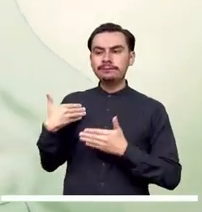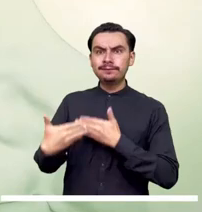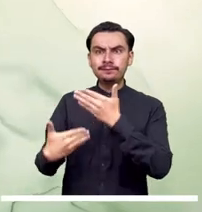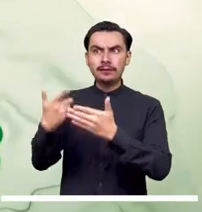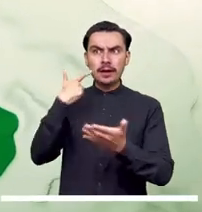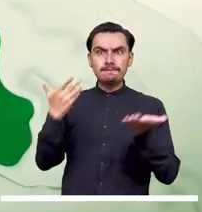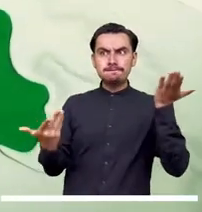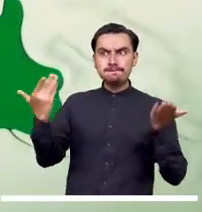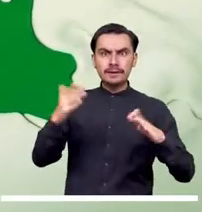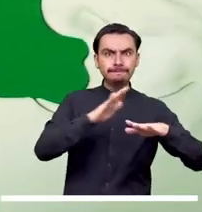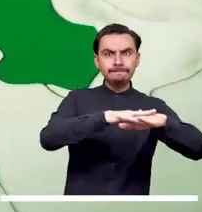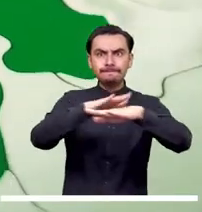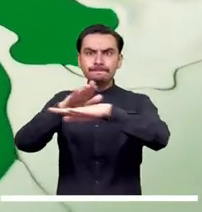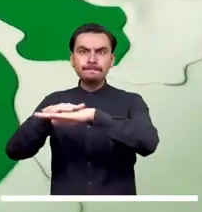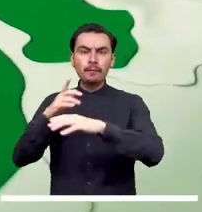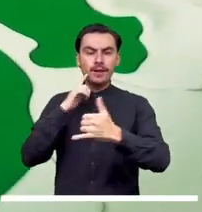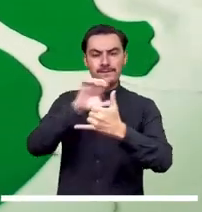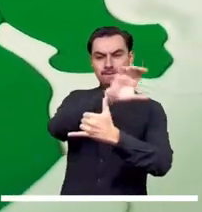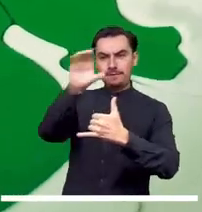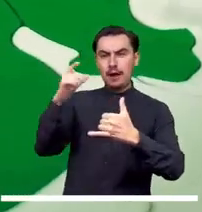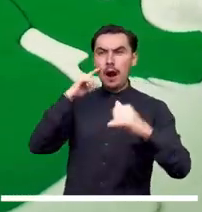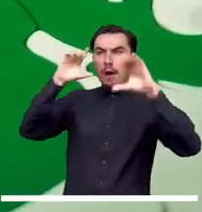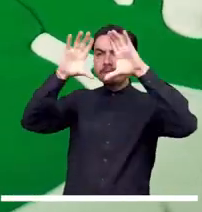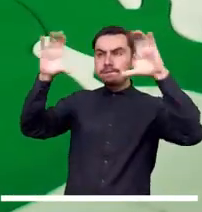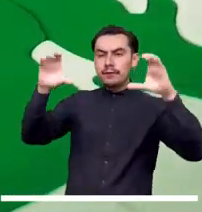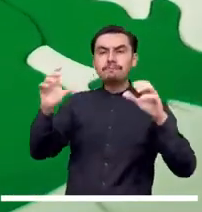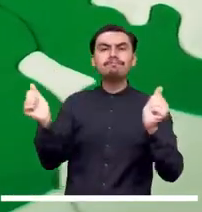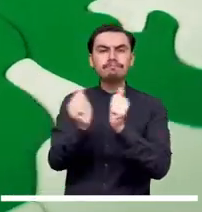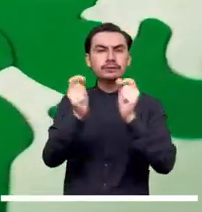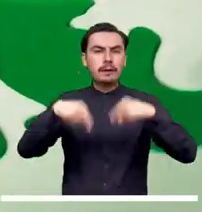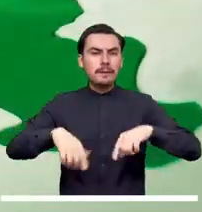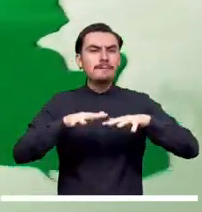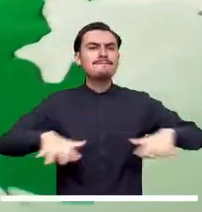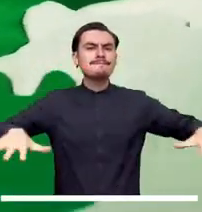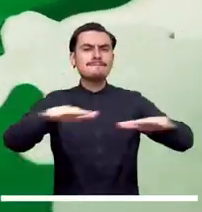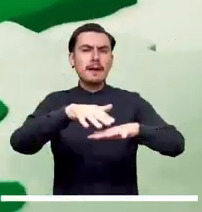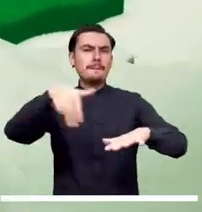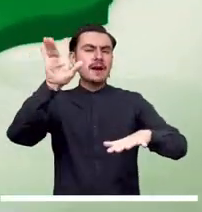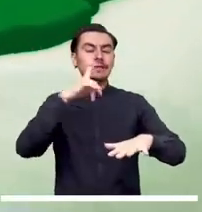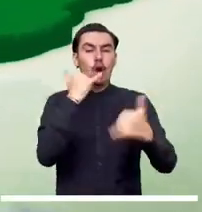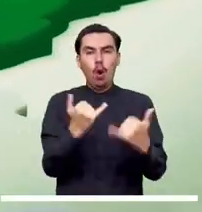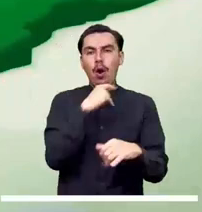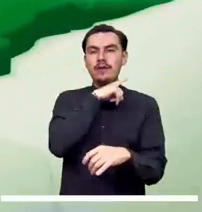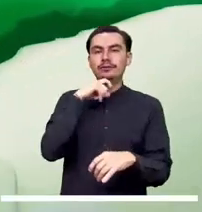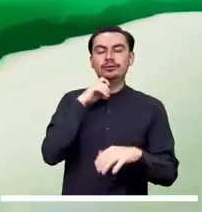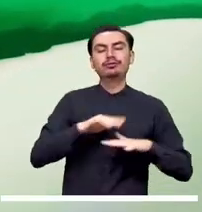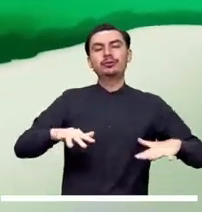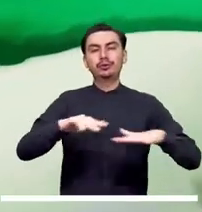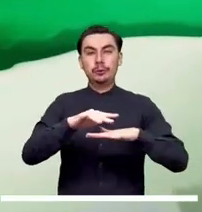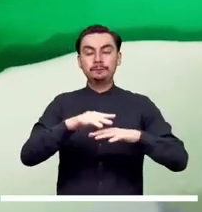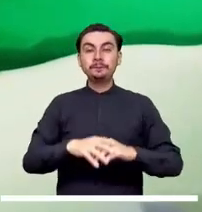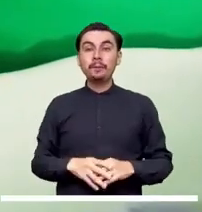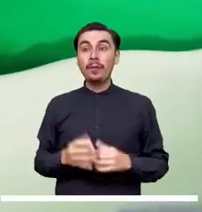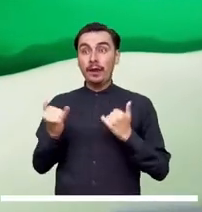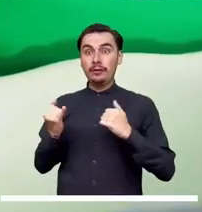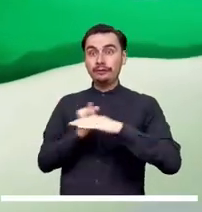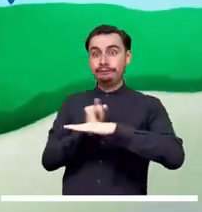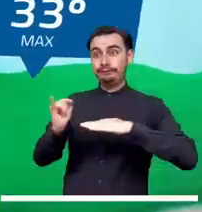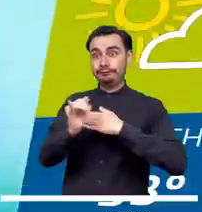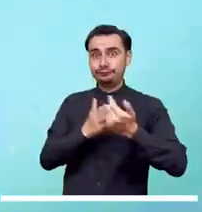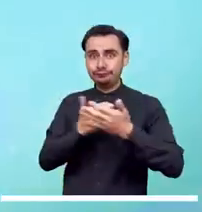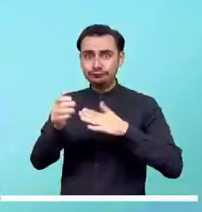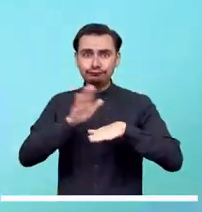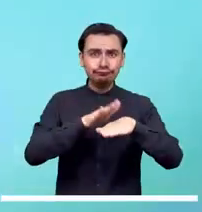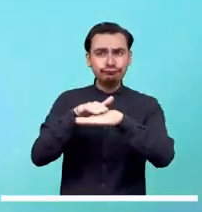promete una tarde con cielo despejado y condiciones secas predominantes. Un cielo entre ligera y parcialmente nublado